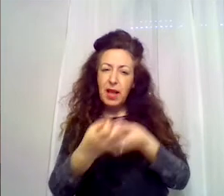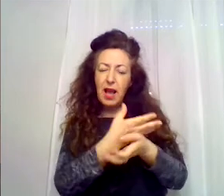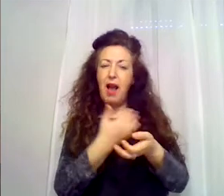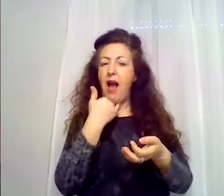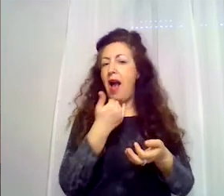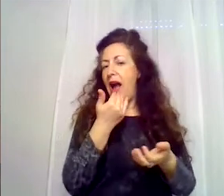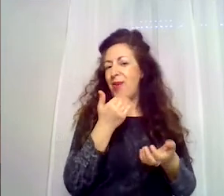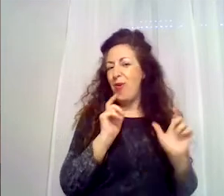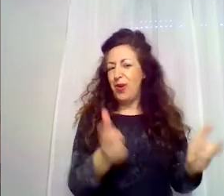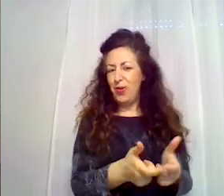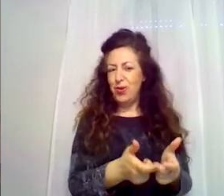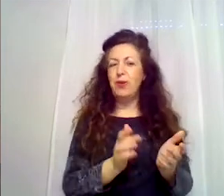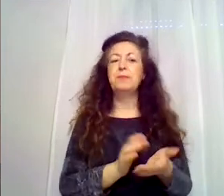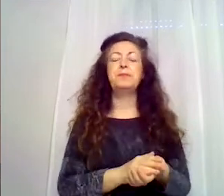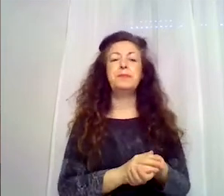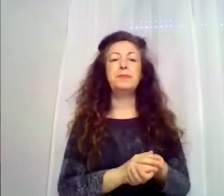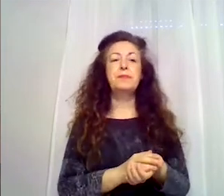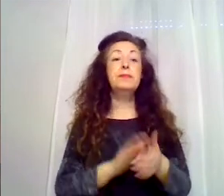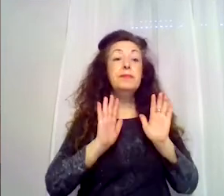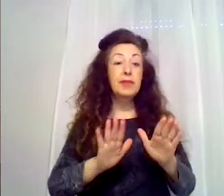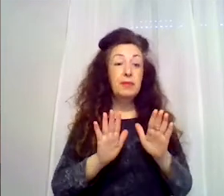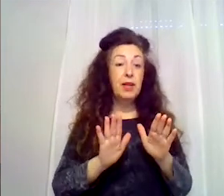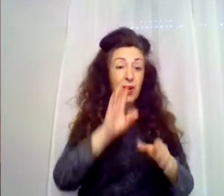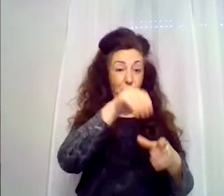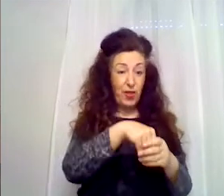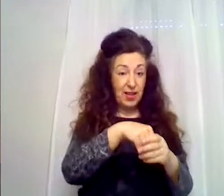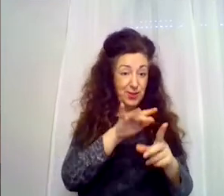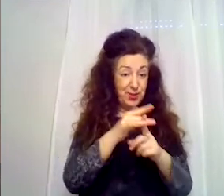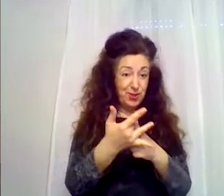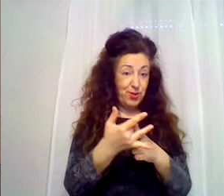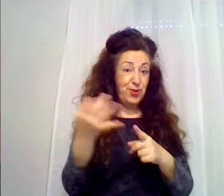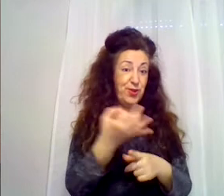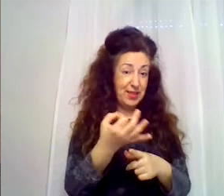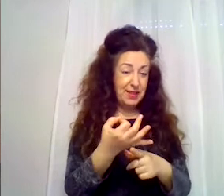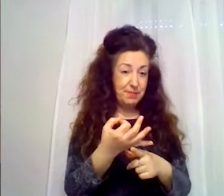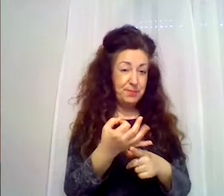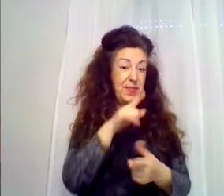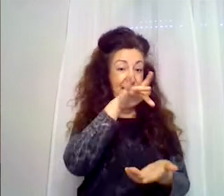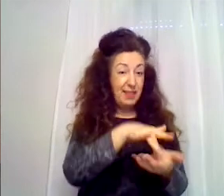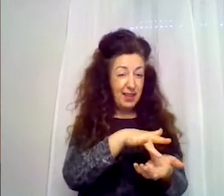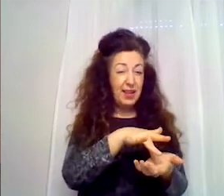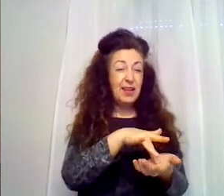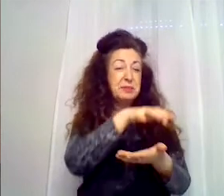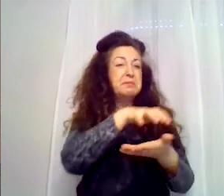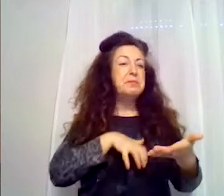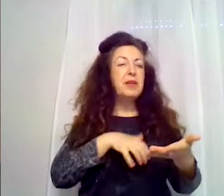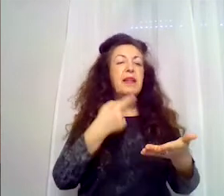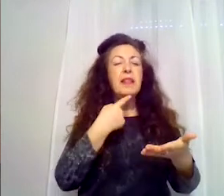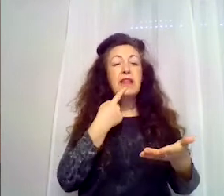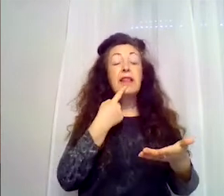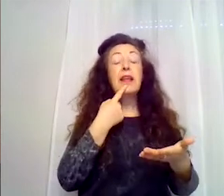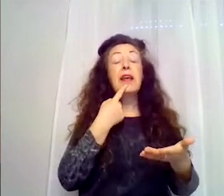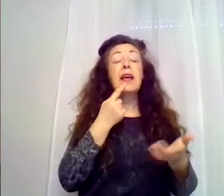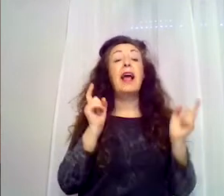eran Robert Poley, Nicholas Scarce y Ingram Freezer. Los 3 se sabe que